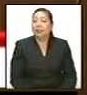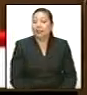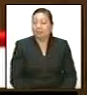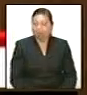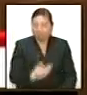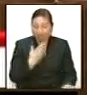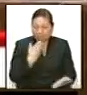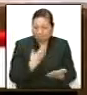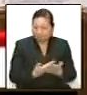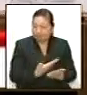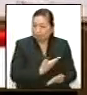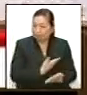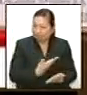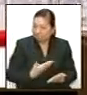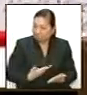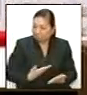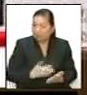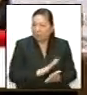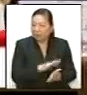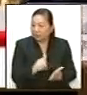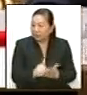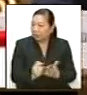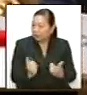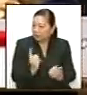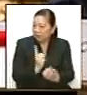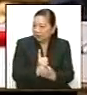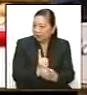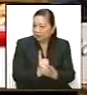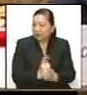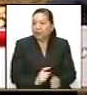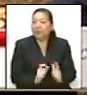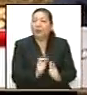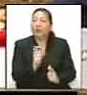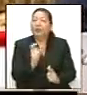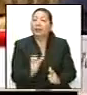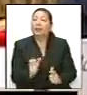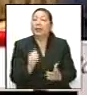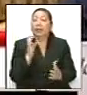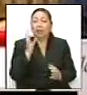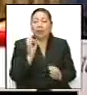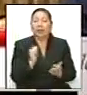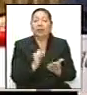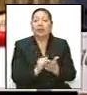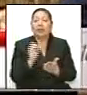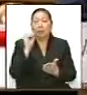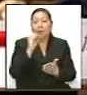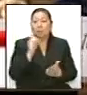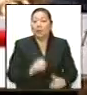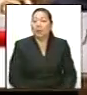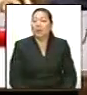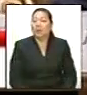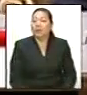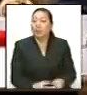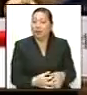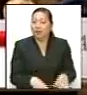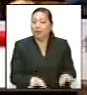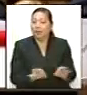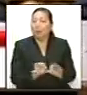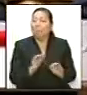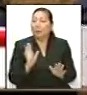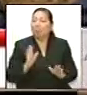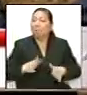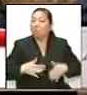Muchas gracias, presidente, y por su intermedio a todas las intervenciones de los congresistas. Creo que ha sido una oportunidad importante para